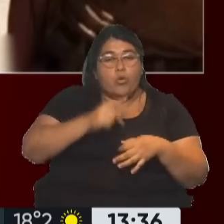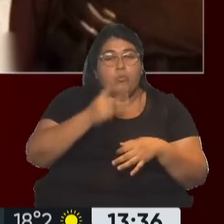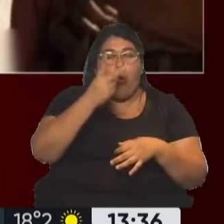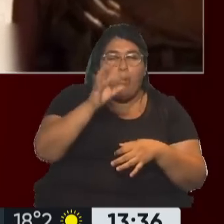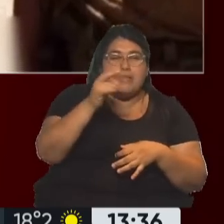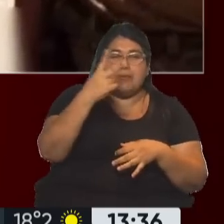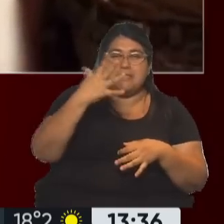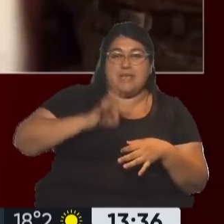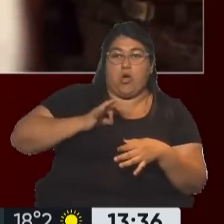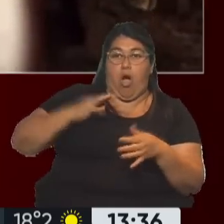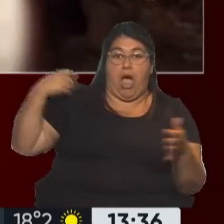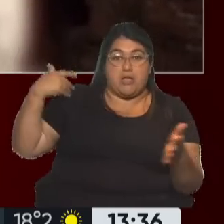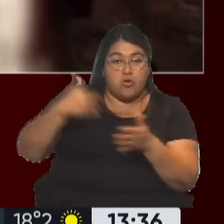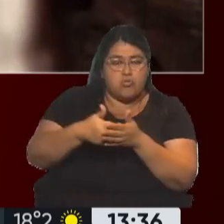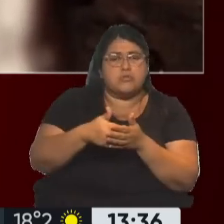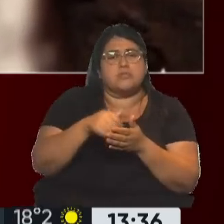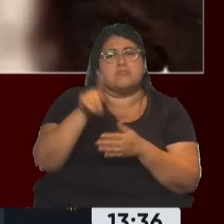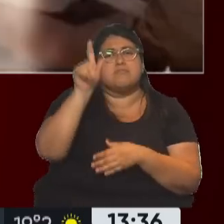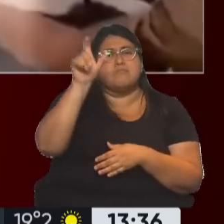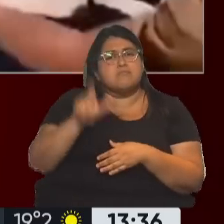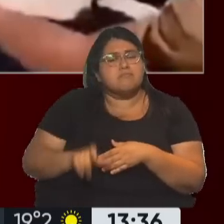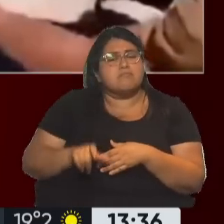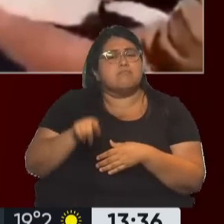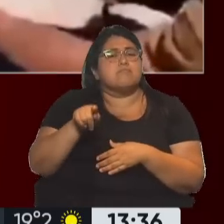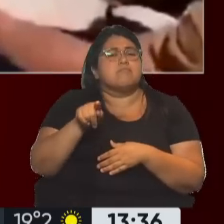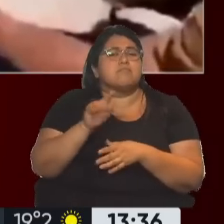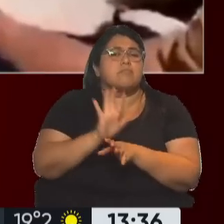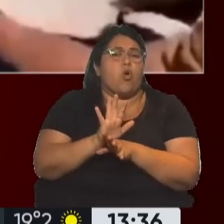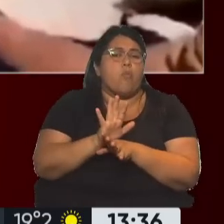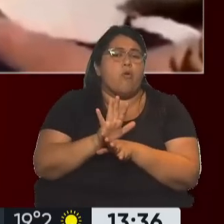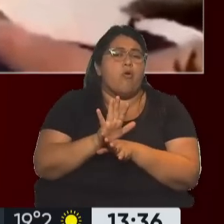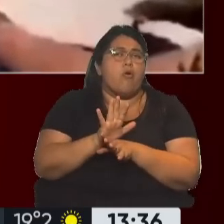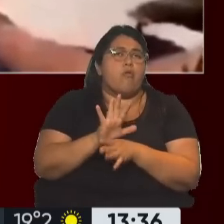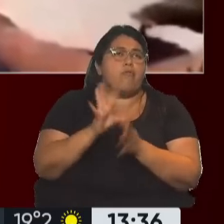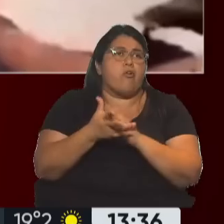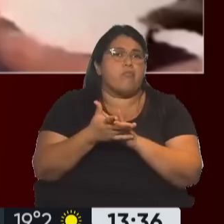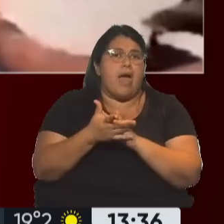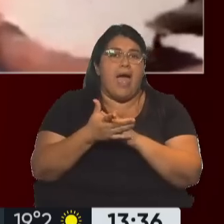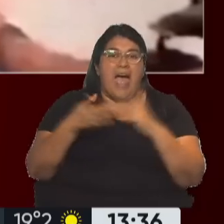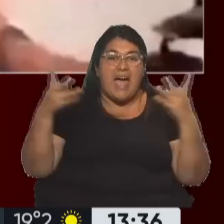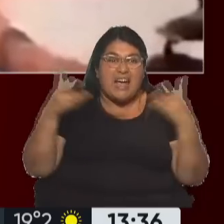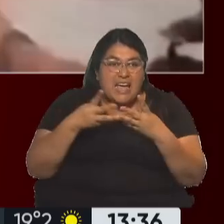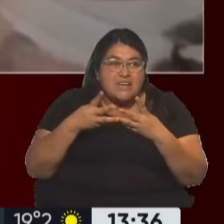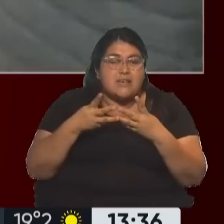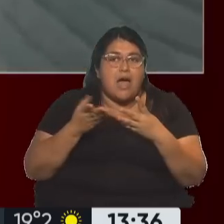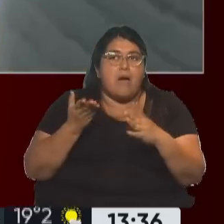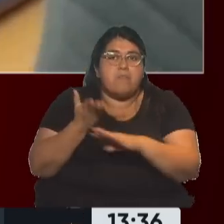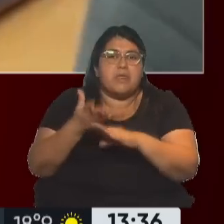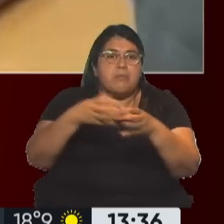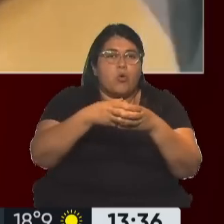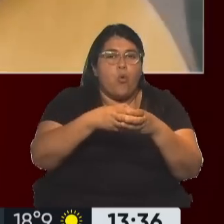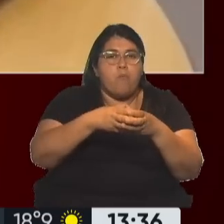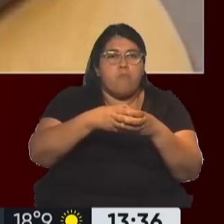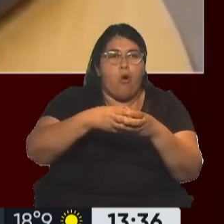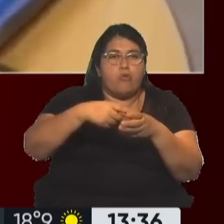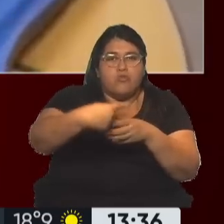25 años esta utilización o esta tercerización de las formas nuevas de la guerra ha sido utilizada no solamente por Rusia,